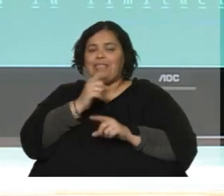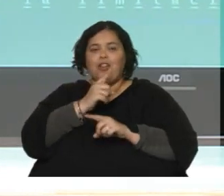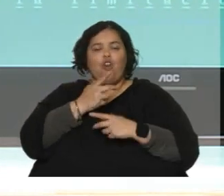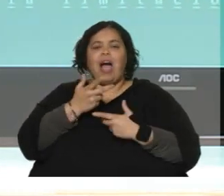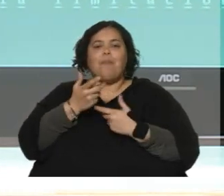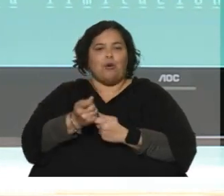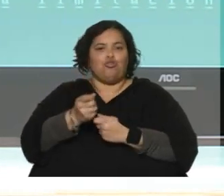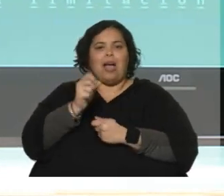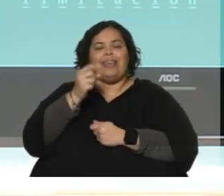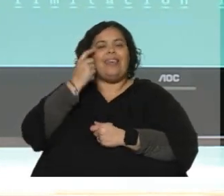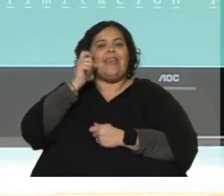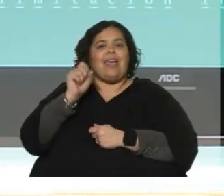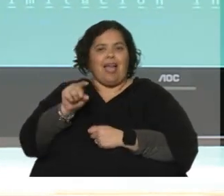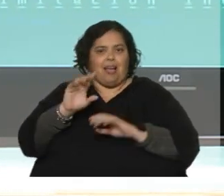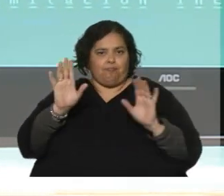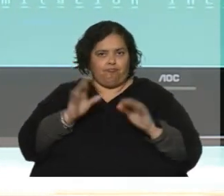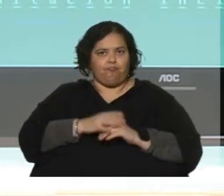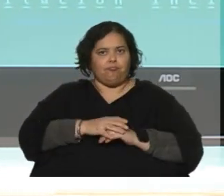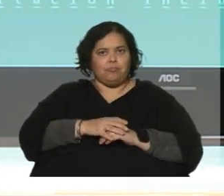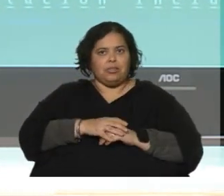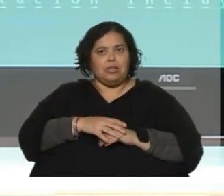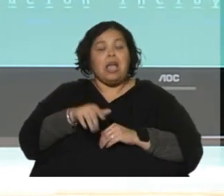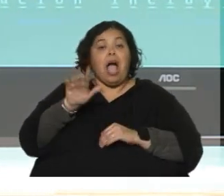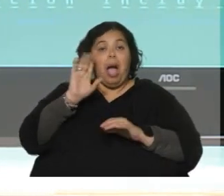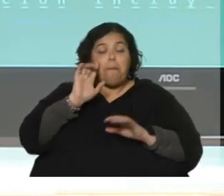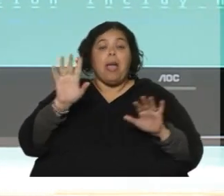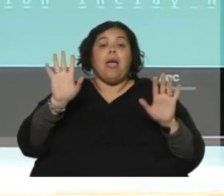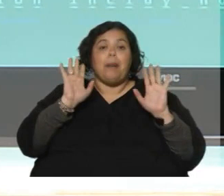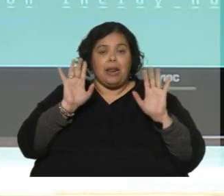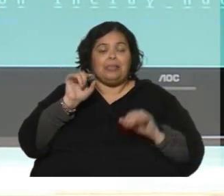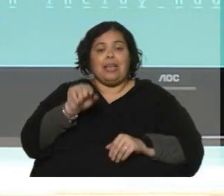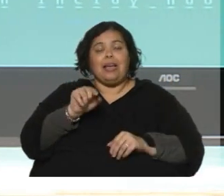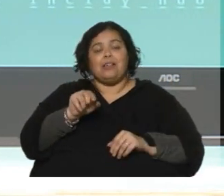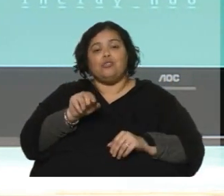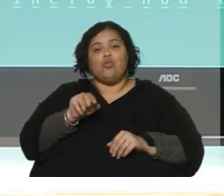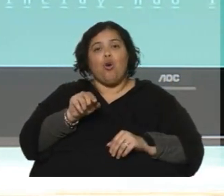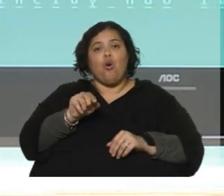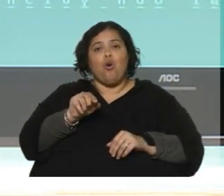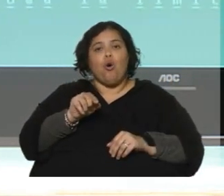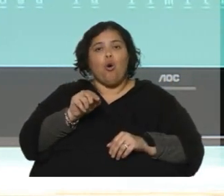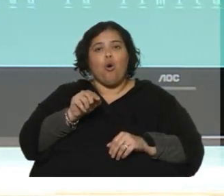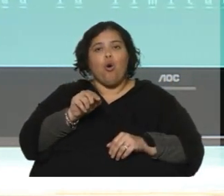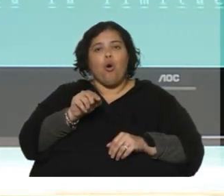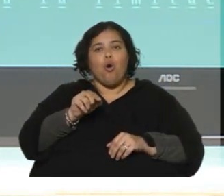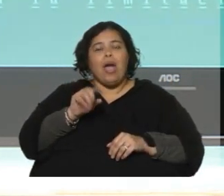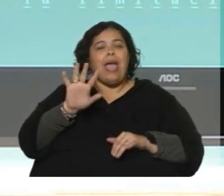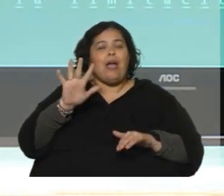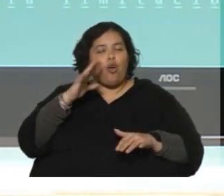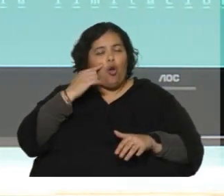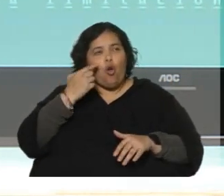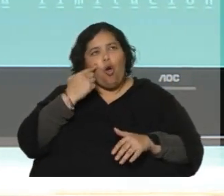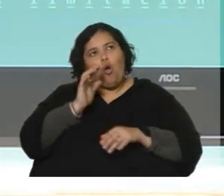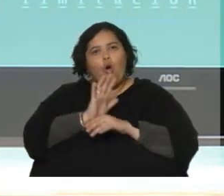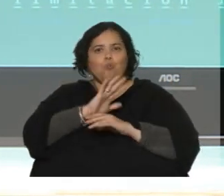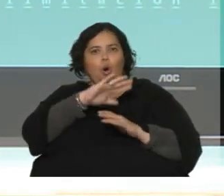esta iniciativa me parece Mai Diego que es un digamos un obstáculo importante